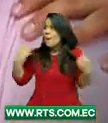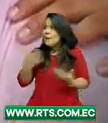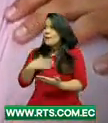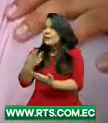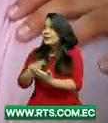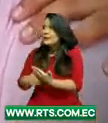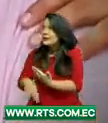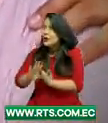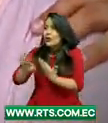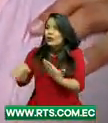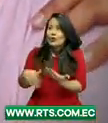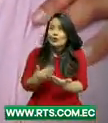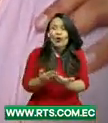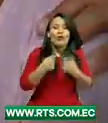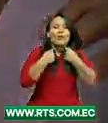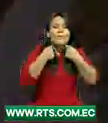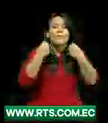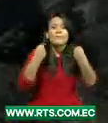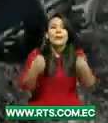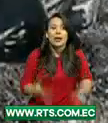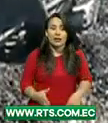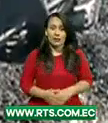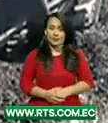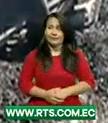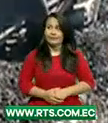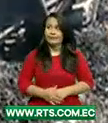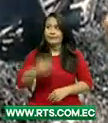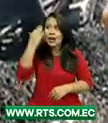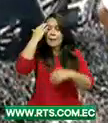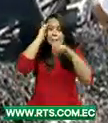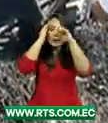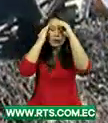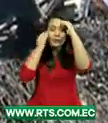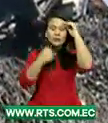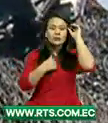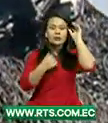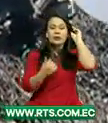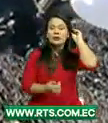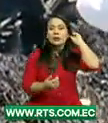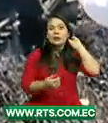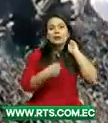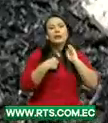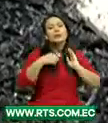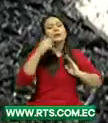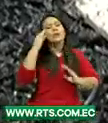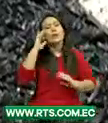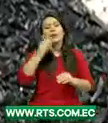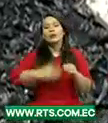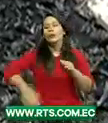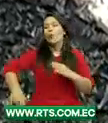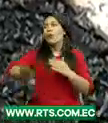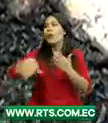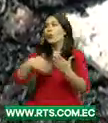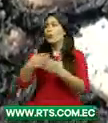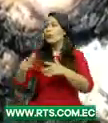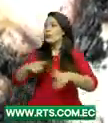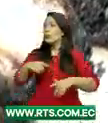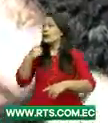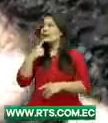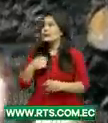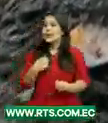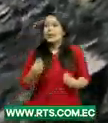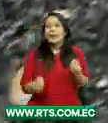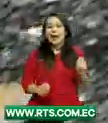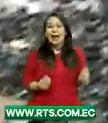nada. Todo perdí. La desesperación y la impotencia se apoderaron de los habitantes del sitio, los cuales no sabían qué